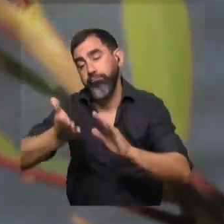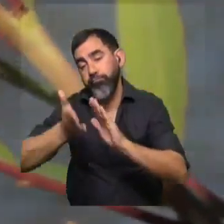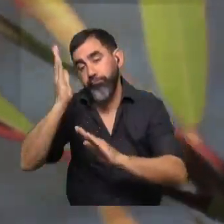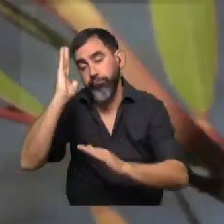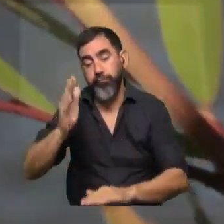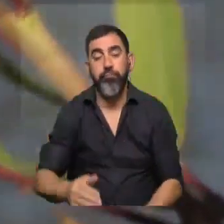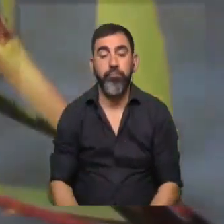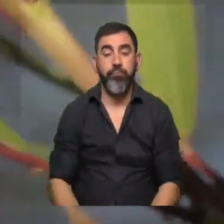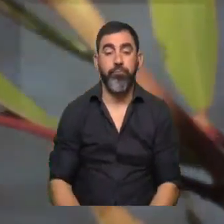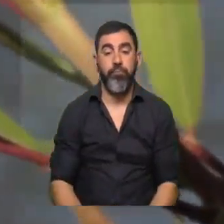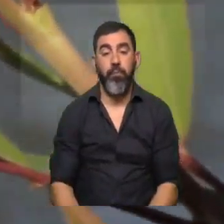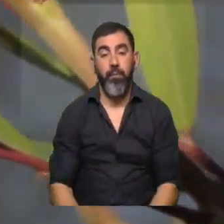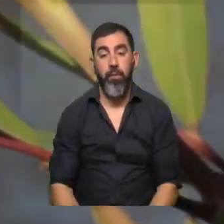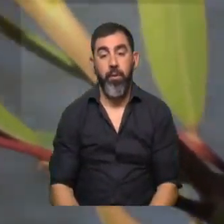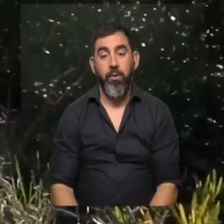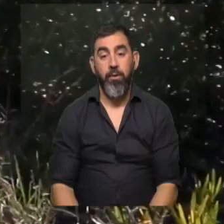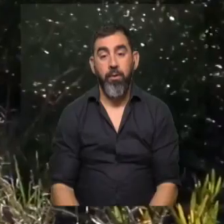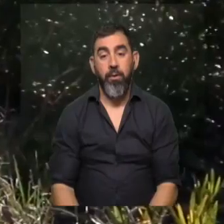tope.